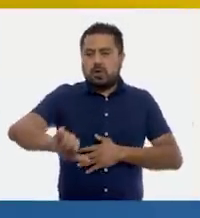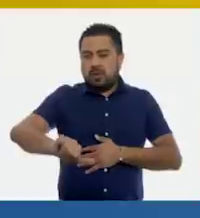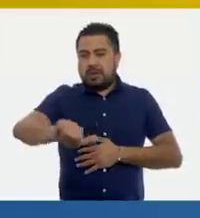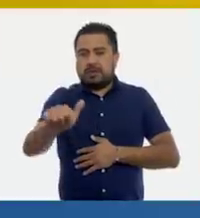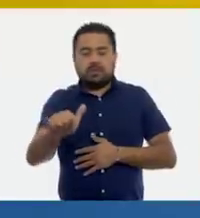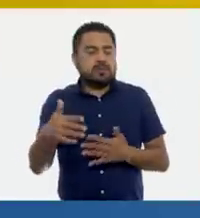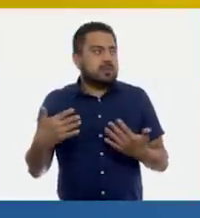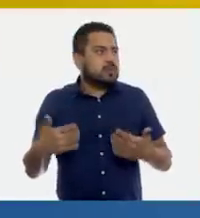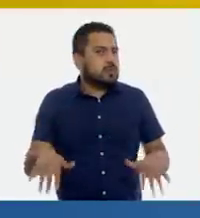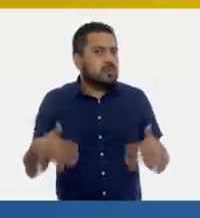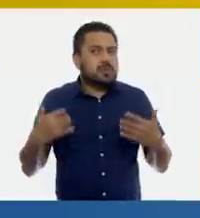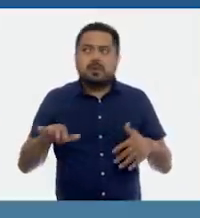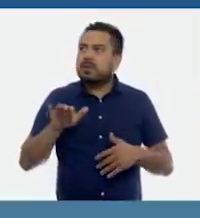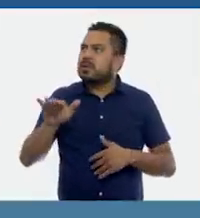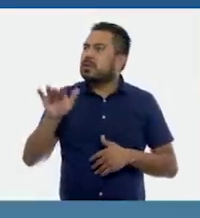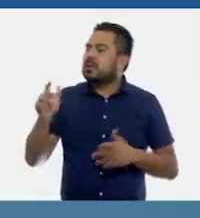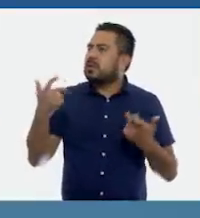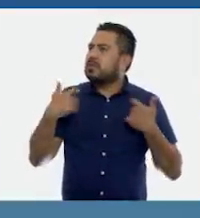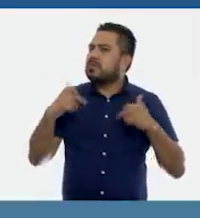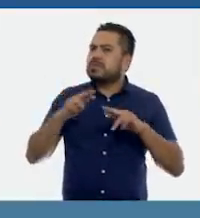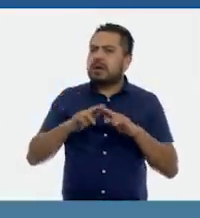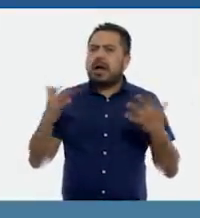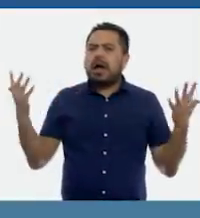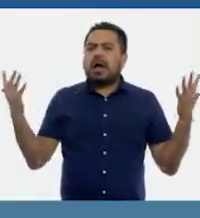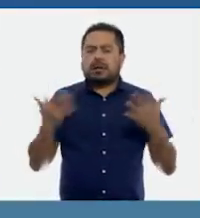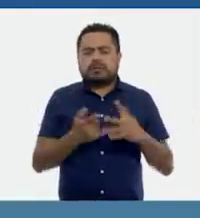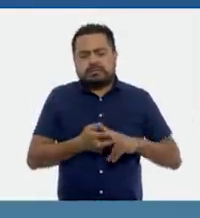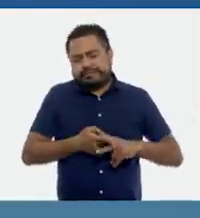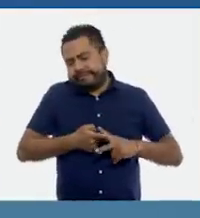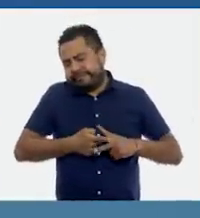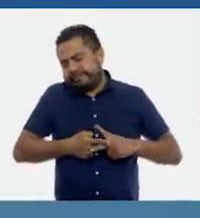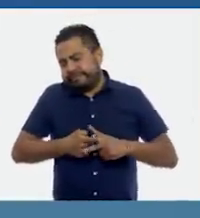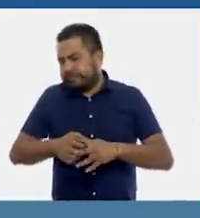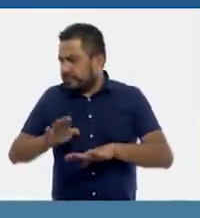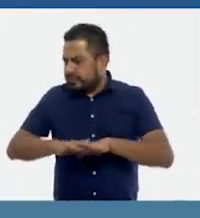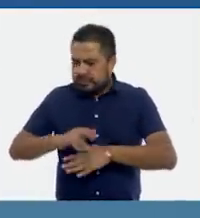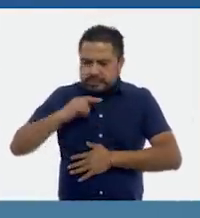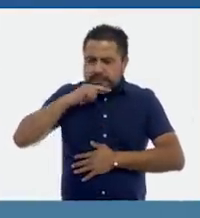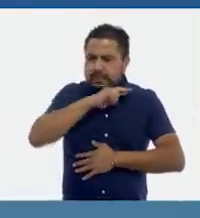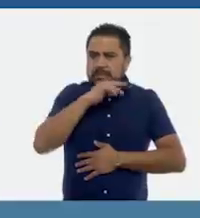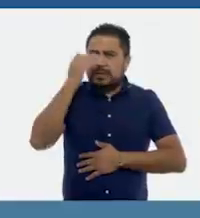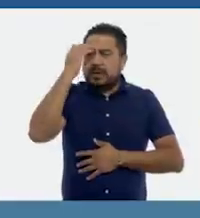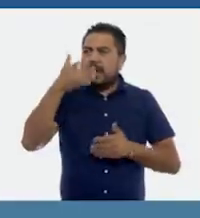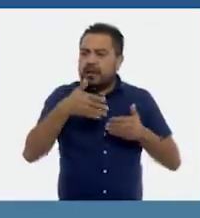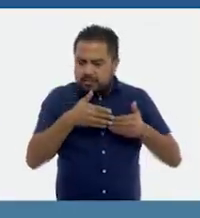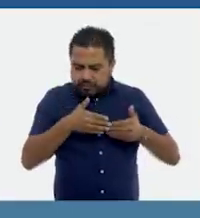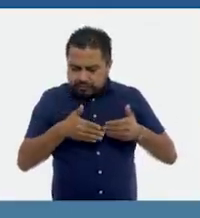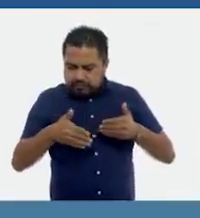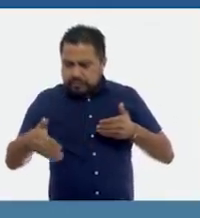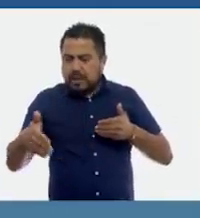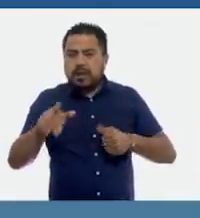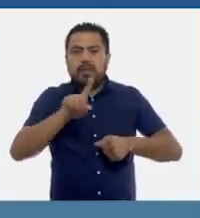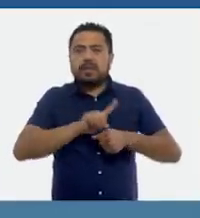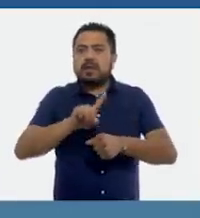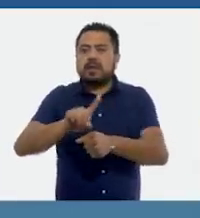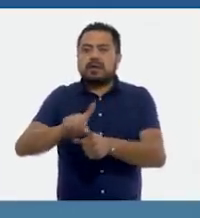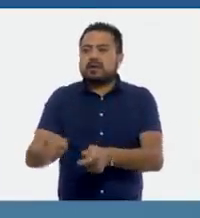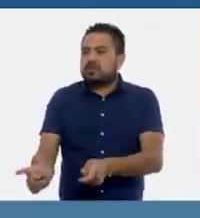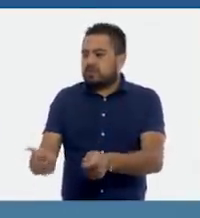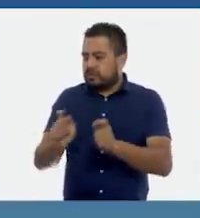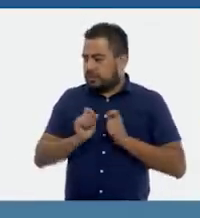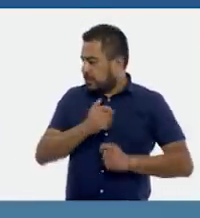¡Uy, maestra! Si hacemos un cálculo rapidísimo del tiempo que estuvo Díaz en el